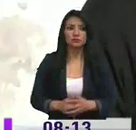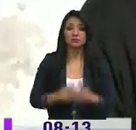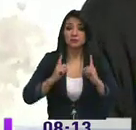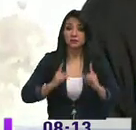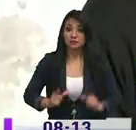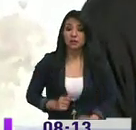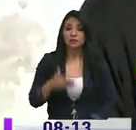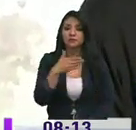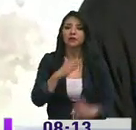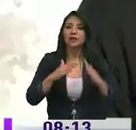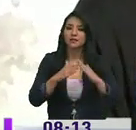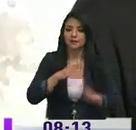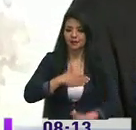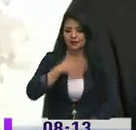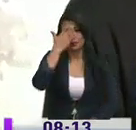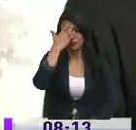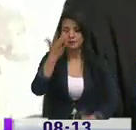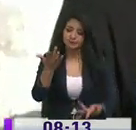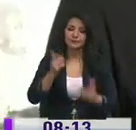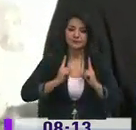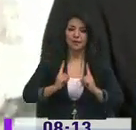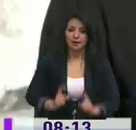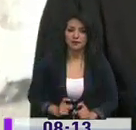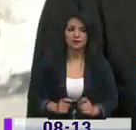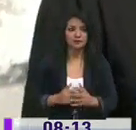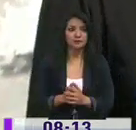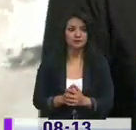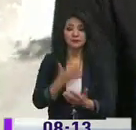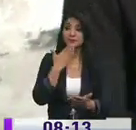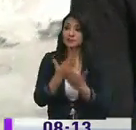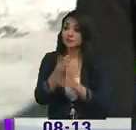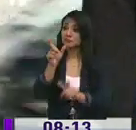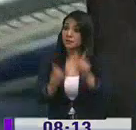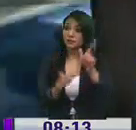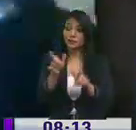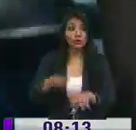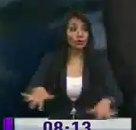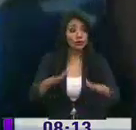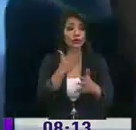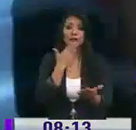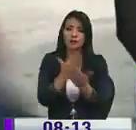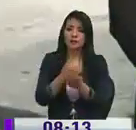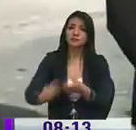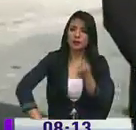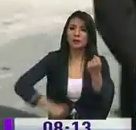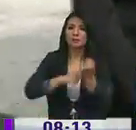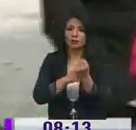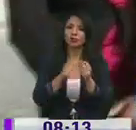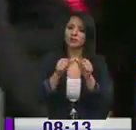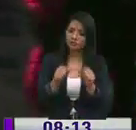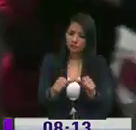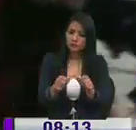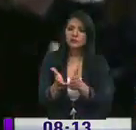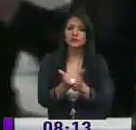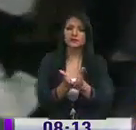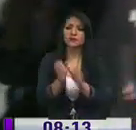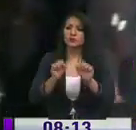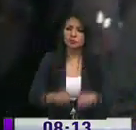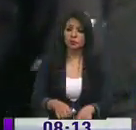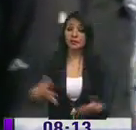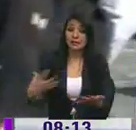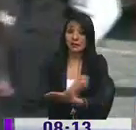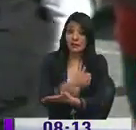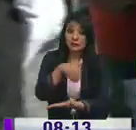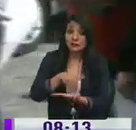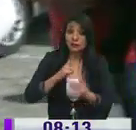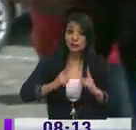hacen a domicilio por mi caso de cáncer. Y gracias a todas las personas que se encuentran aquí apoyando para continuar con este servicio y que no nos quiten el